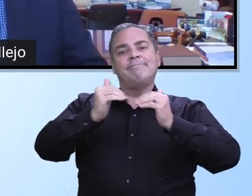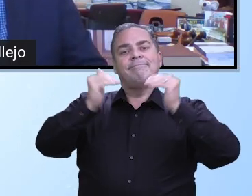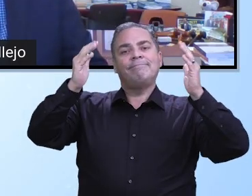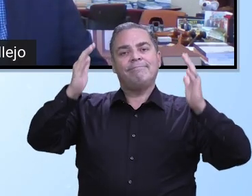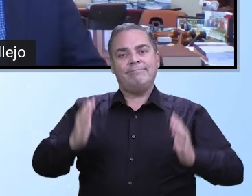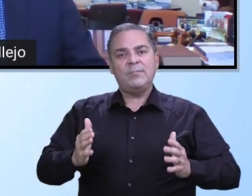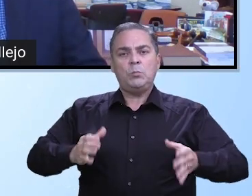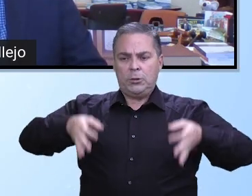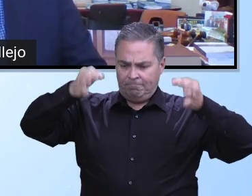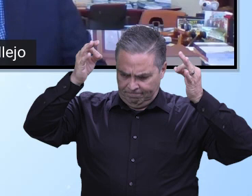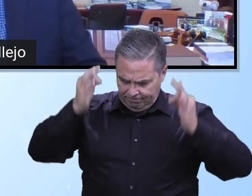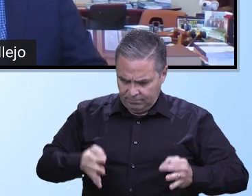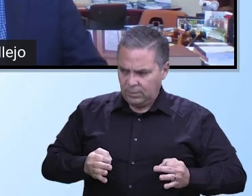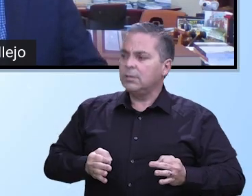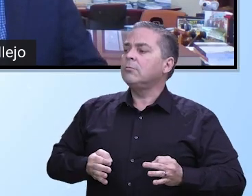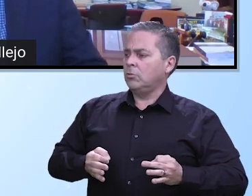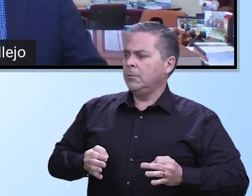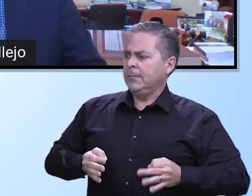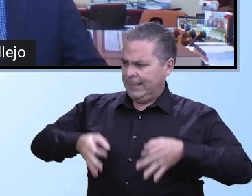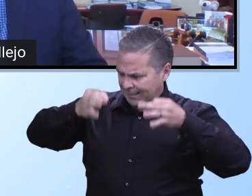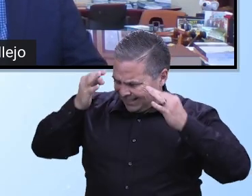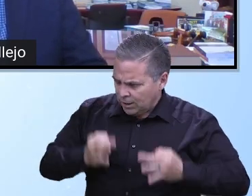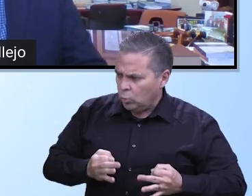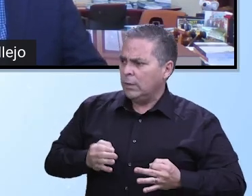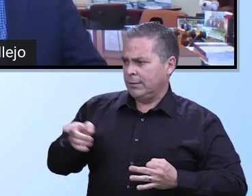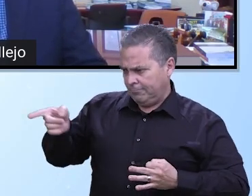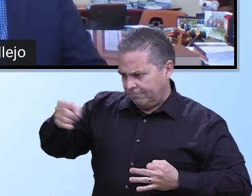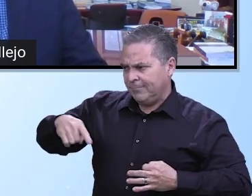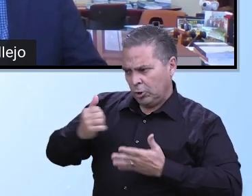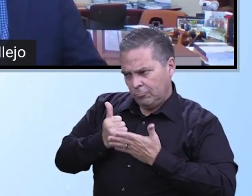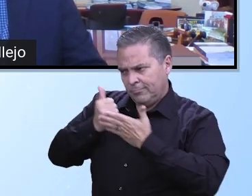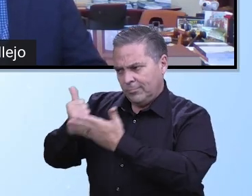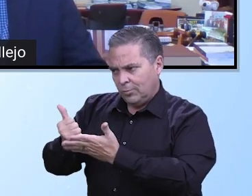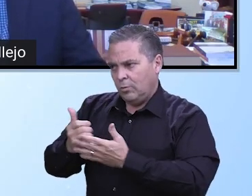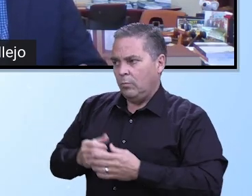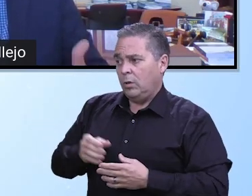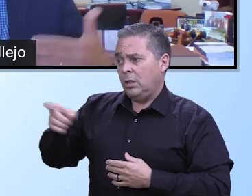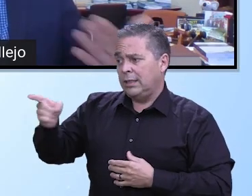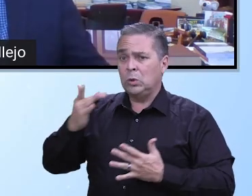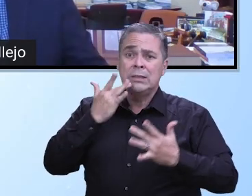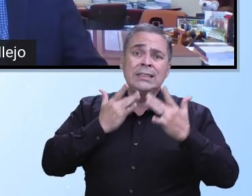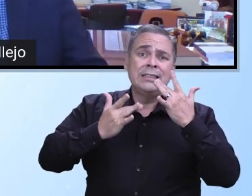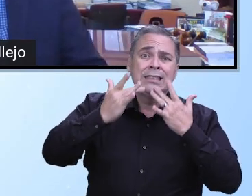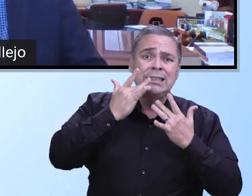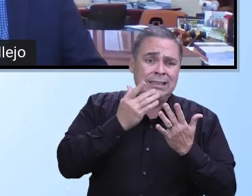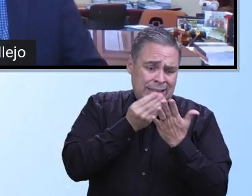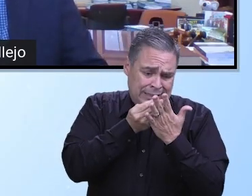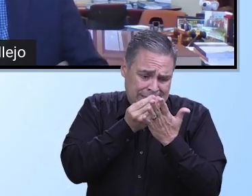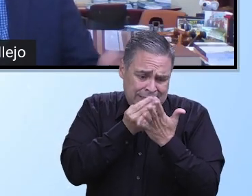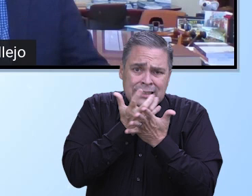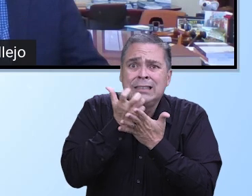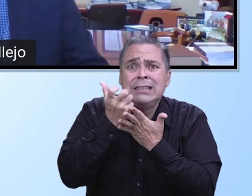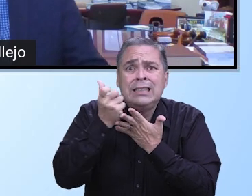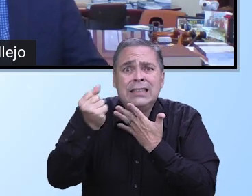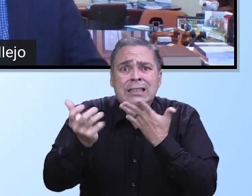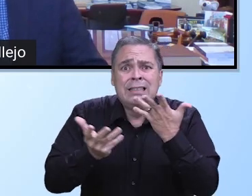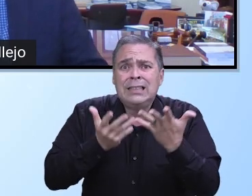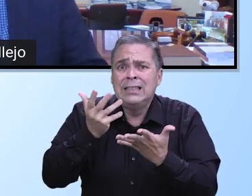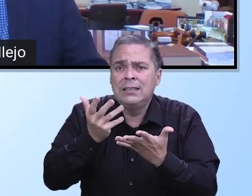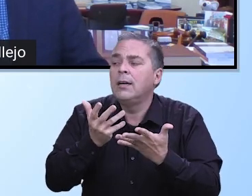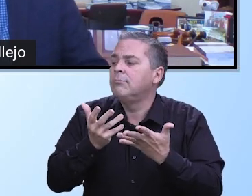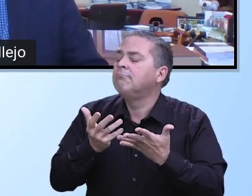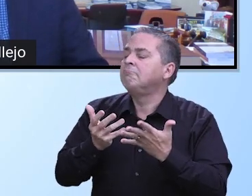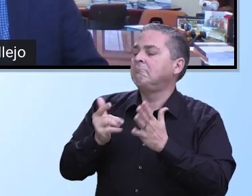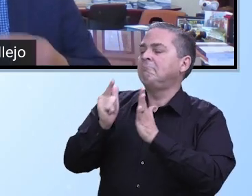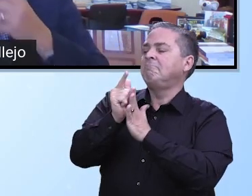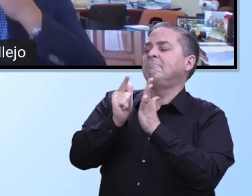debemos tener presente es que hay un derecho a una representación gratuita para los indigentes. Y en muchas ocasiones va mucho más allá y la